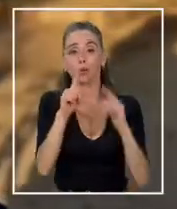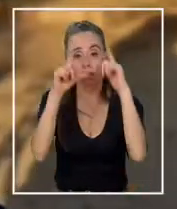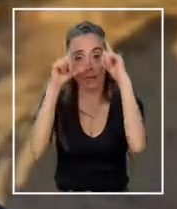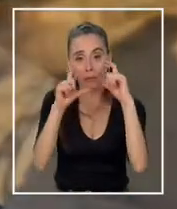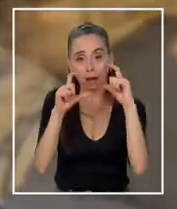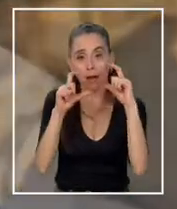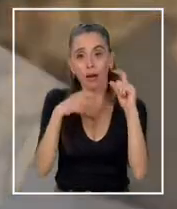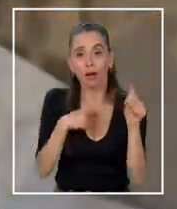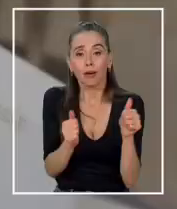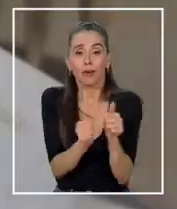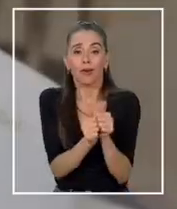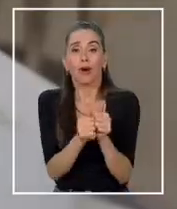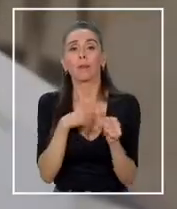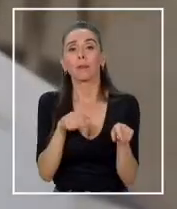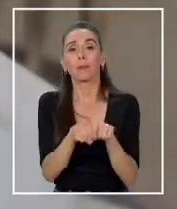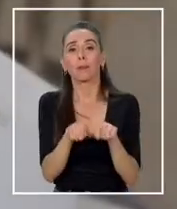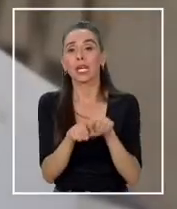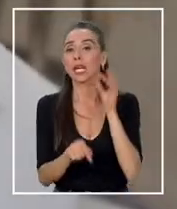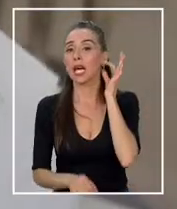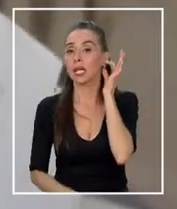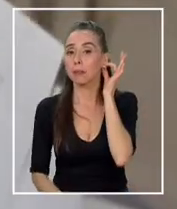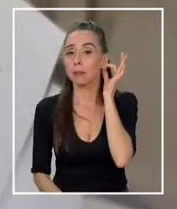oportunidad en que yo pude estar con mi hermana.